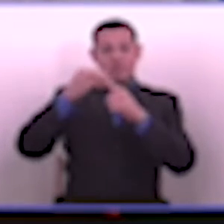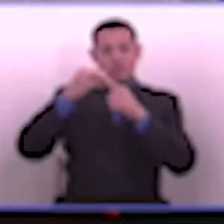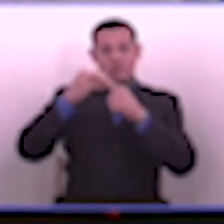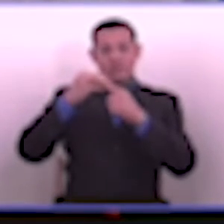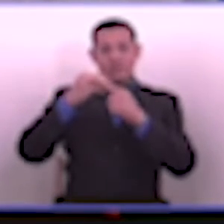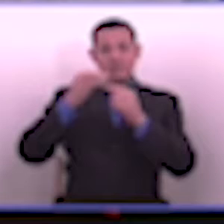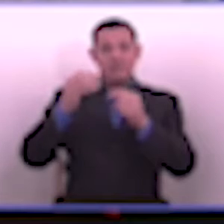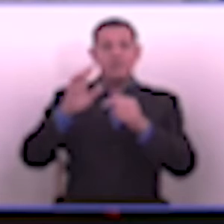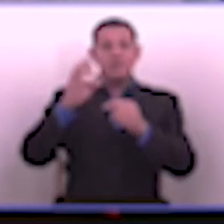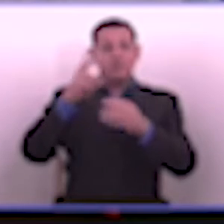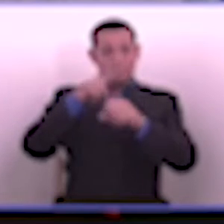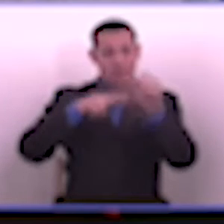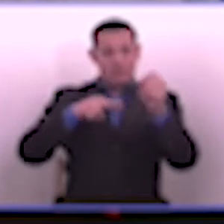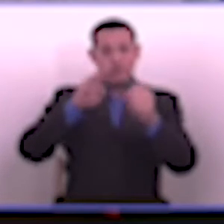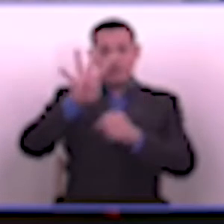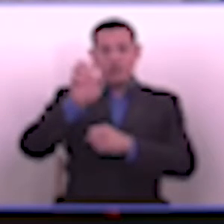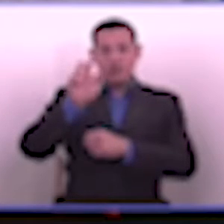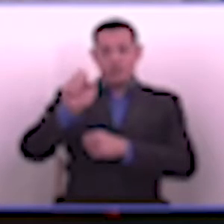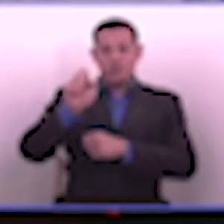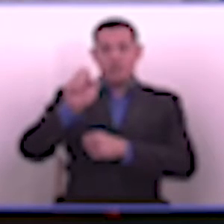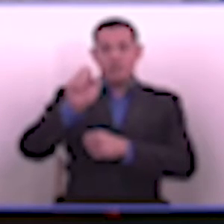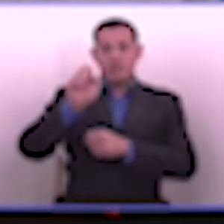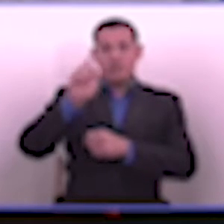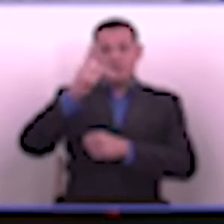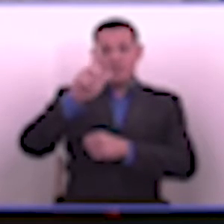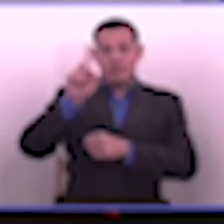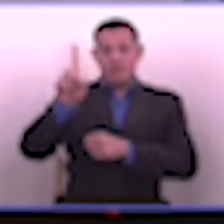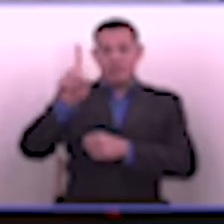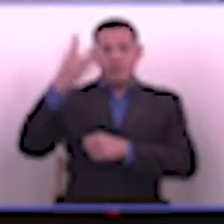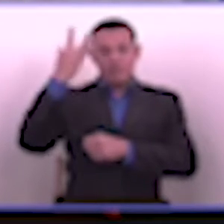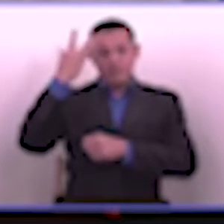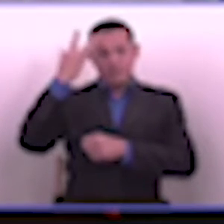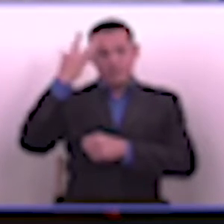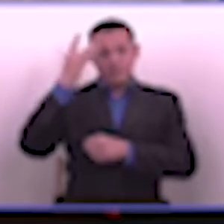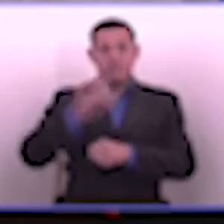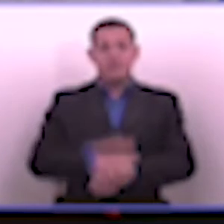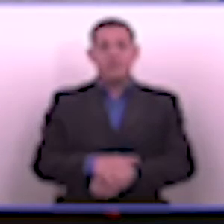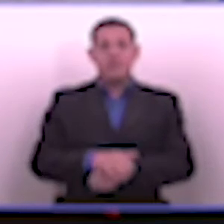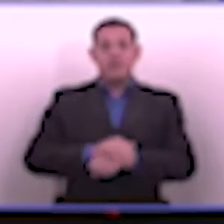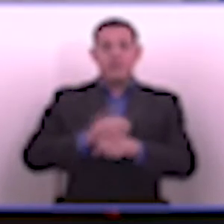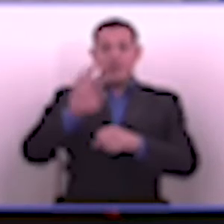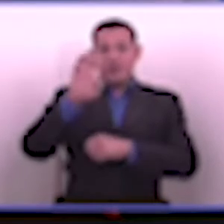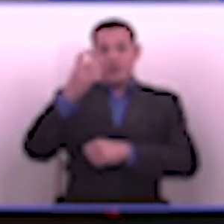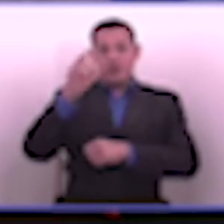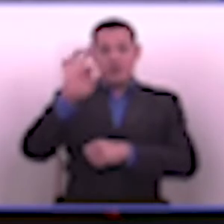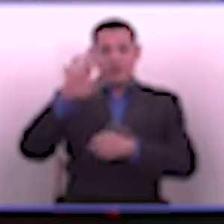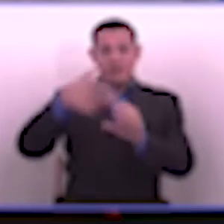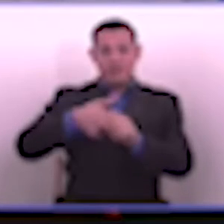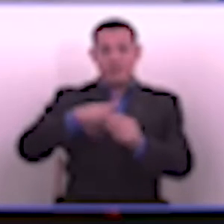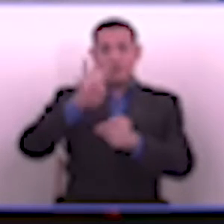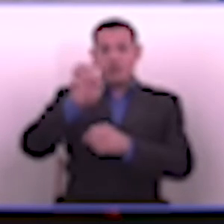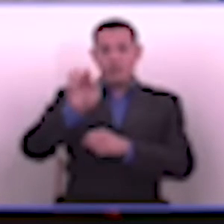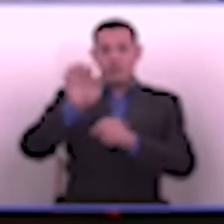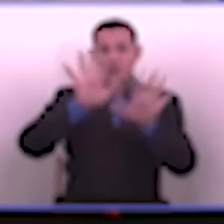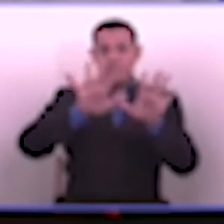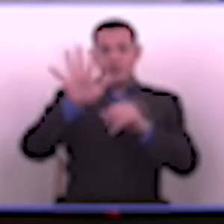tendrá un costo de 4.31 centavos de dólar la regular 4 dólares con